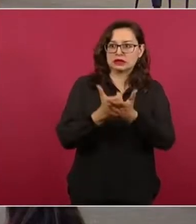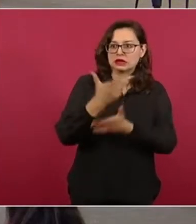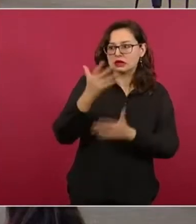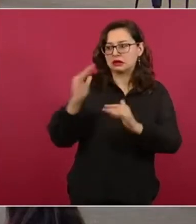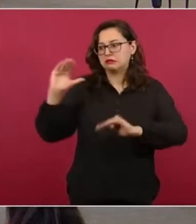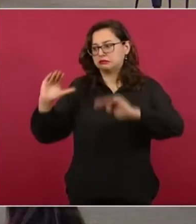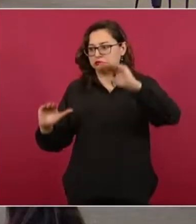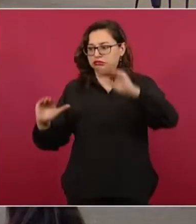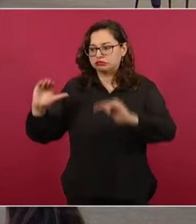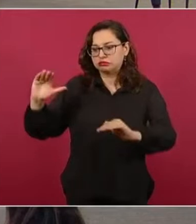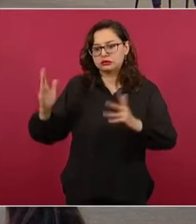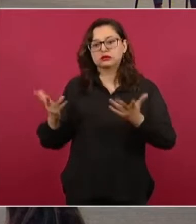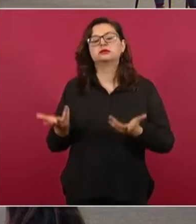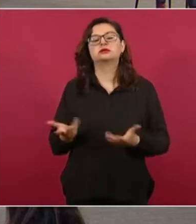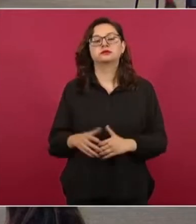Pero bueno.